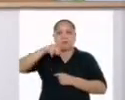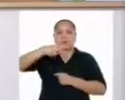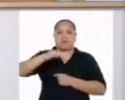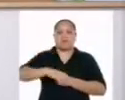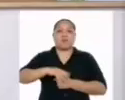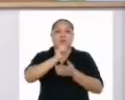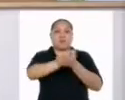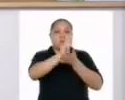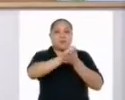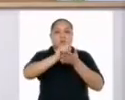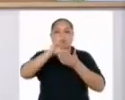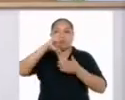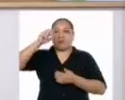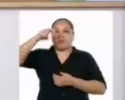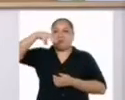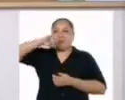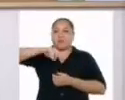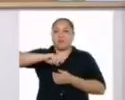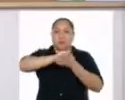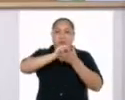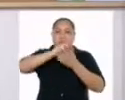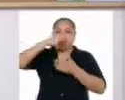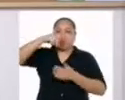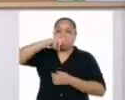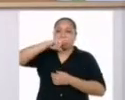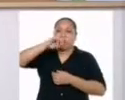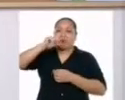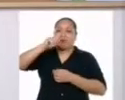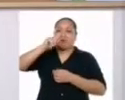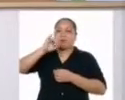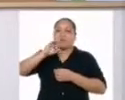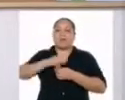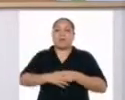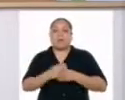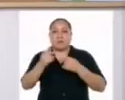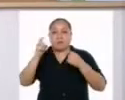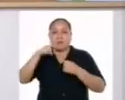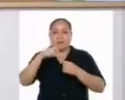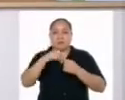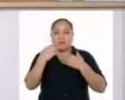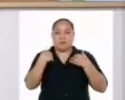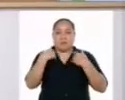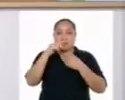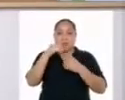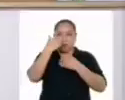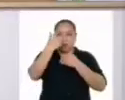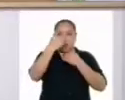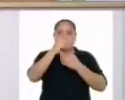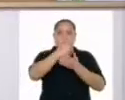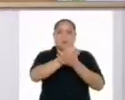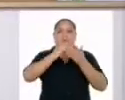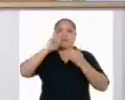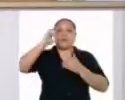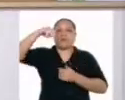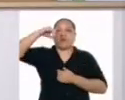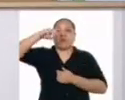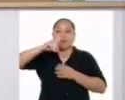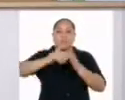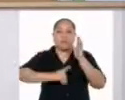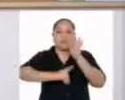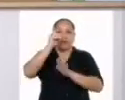es un texto narrativo y por lo tanto debe tener las siguientes partes: inicio,